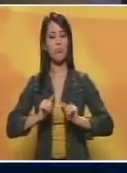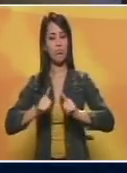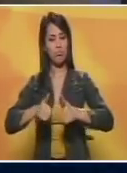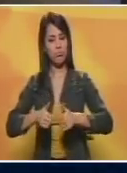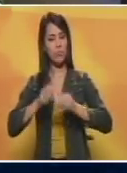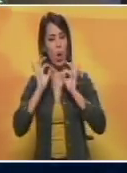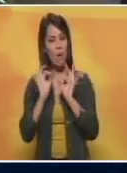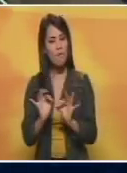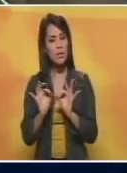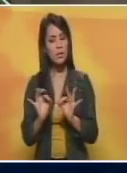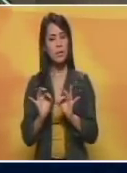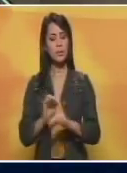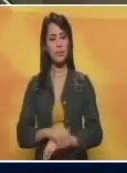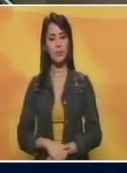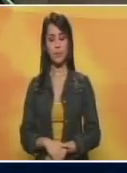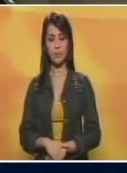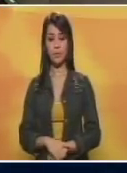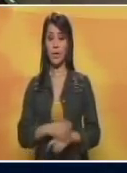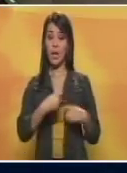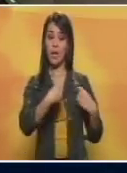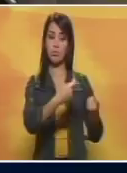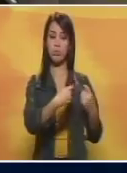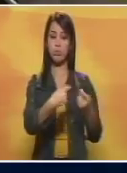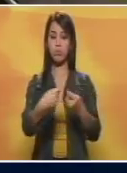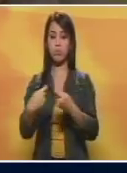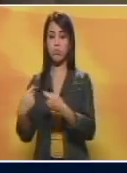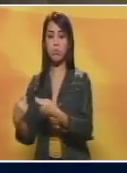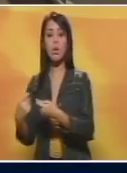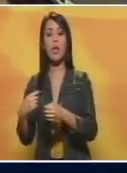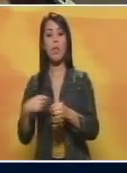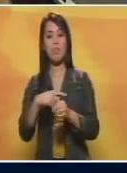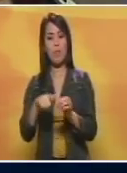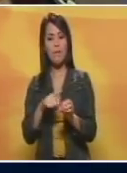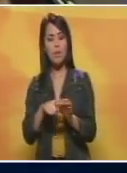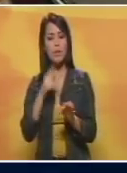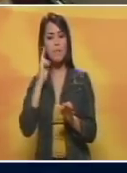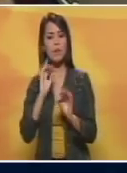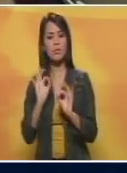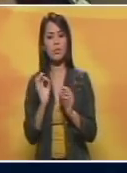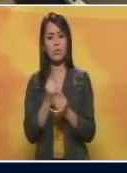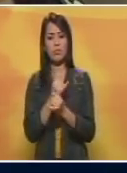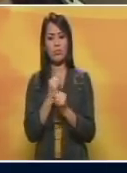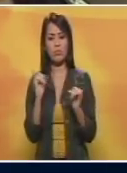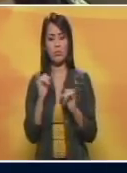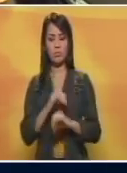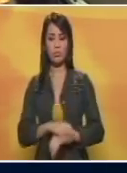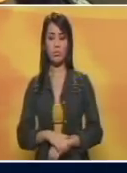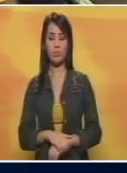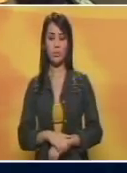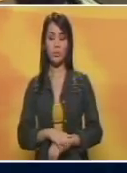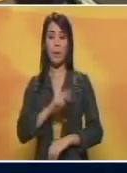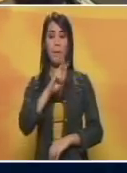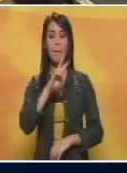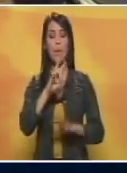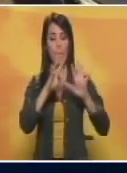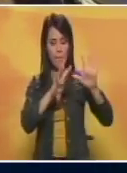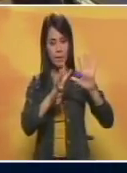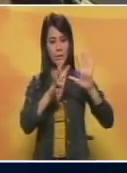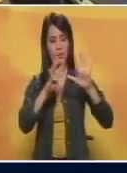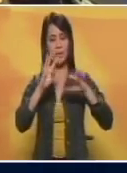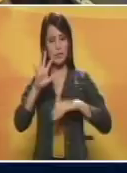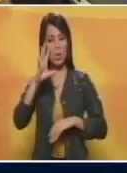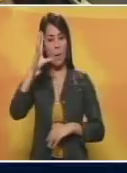ya oficialmente pues la distribución del bolívar soberano ya el 95 por ciento de todo el sistema